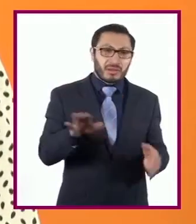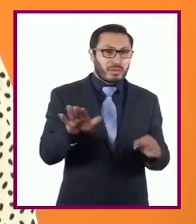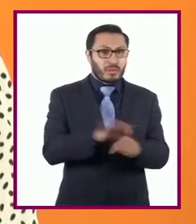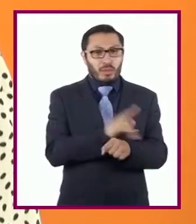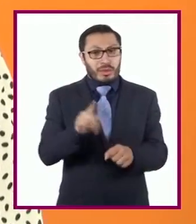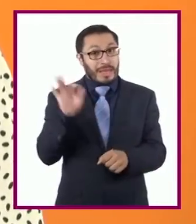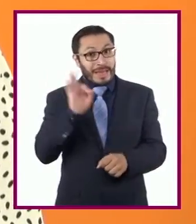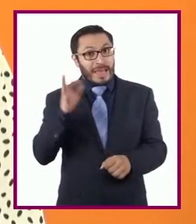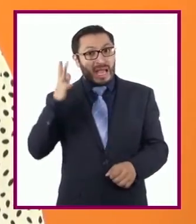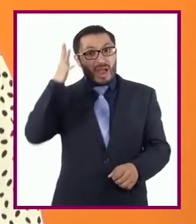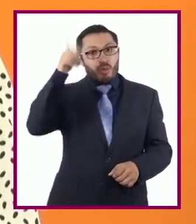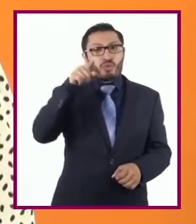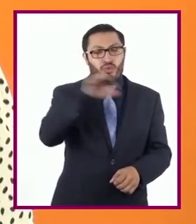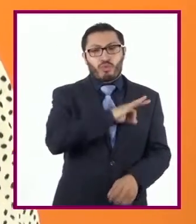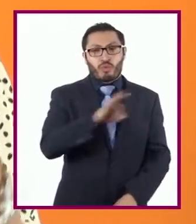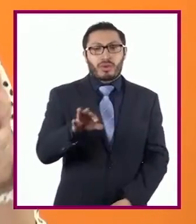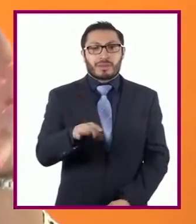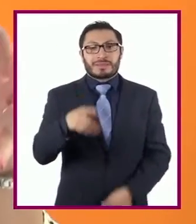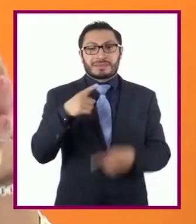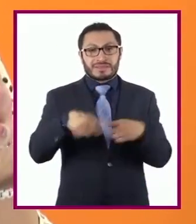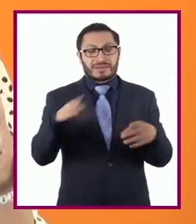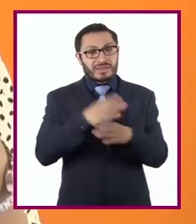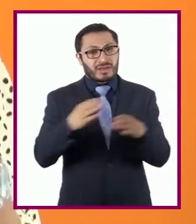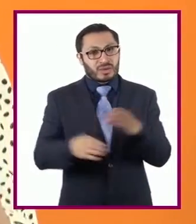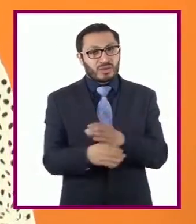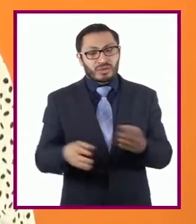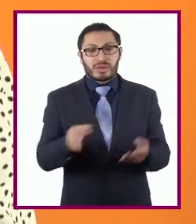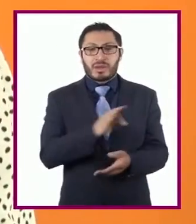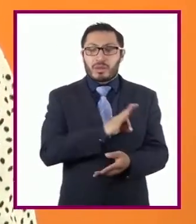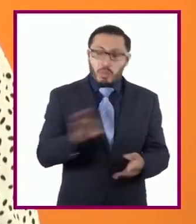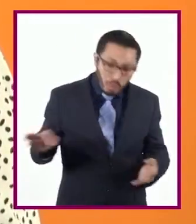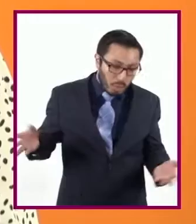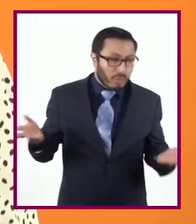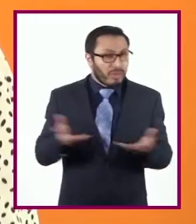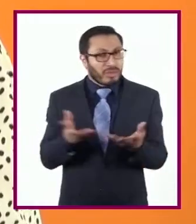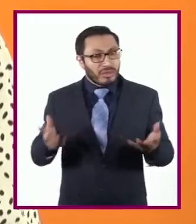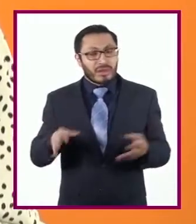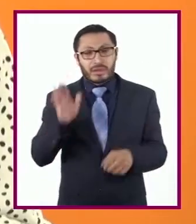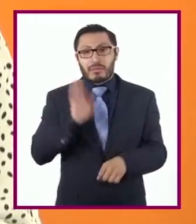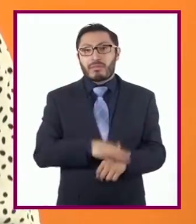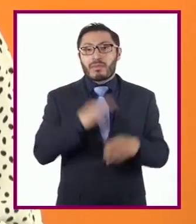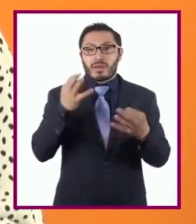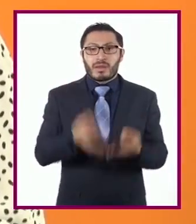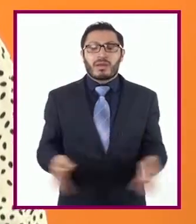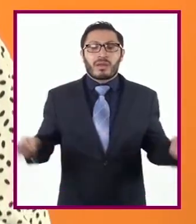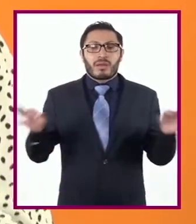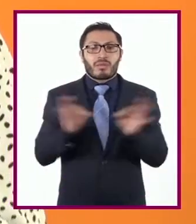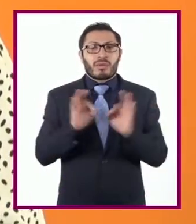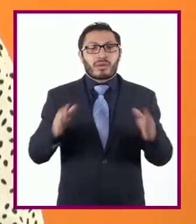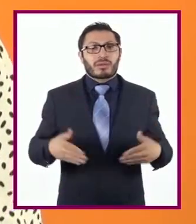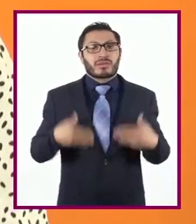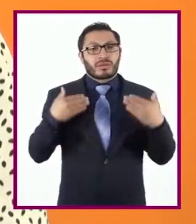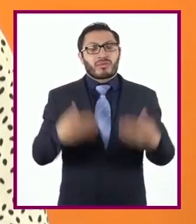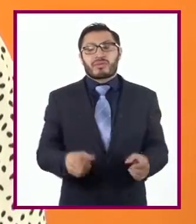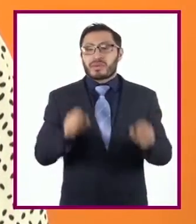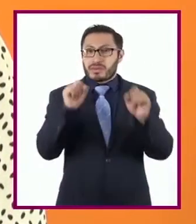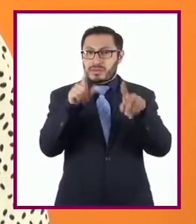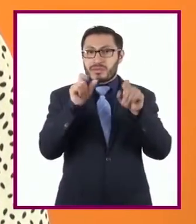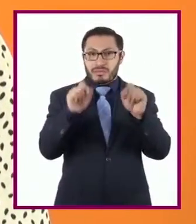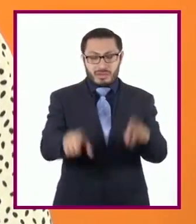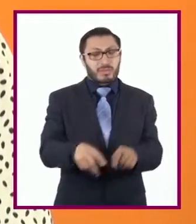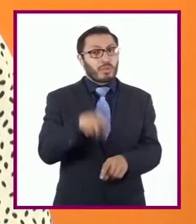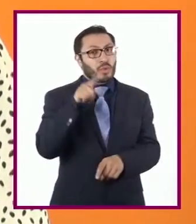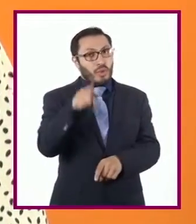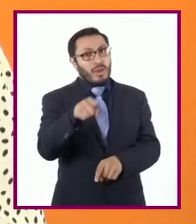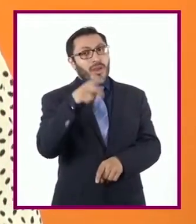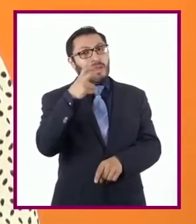después, decidas hacer otra cosa. Lo importante es que tú creas en ti y que creas de verdad que eso que realmente